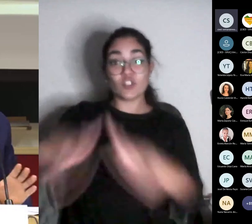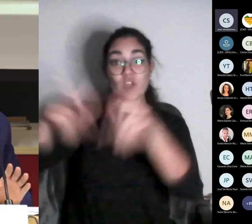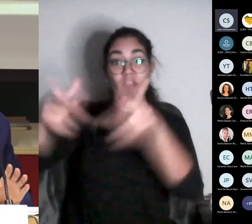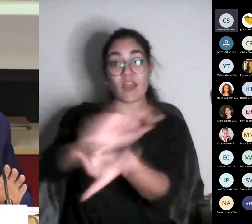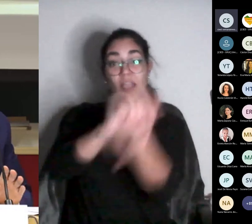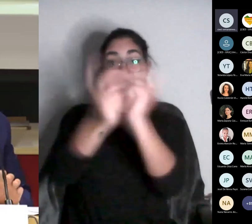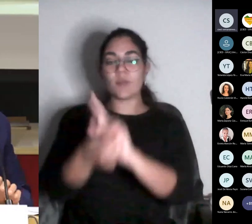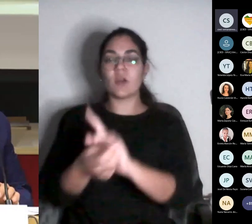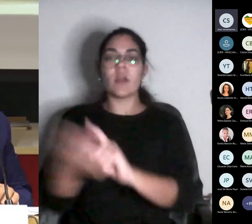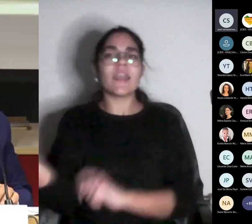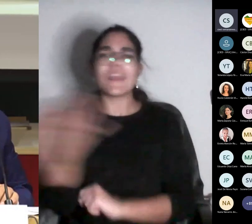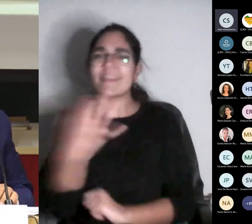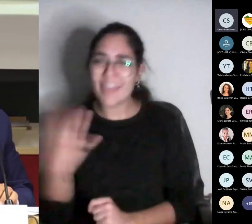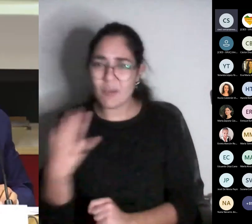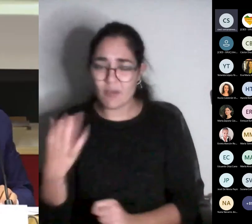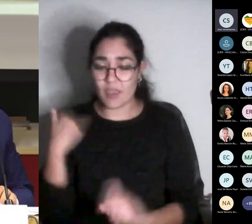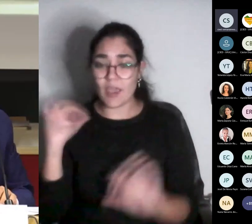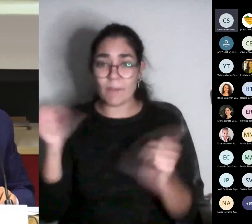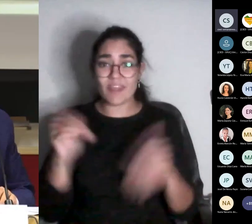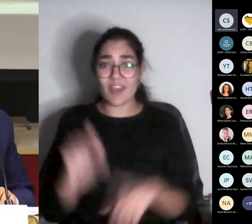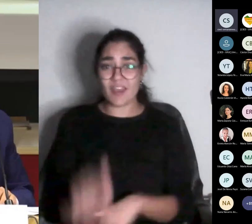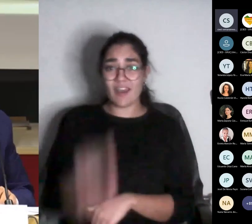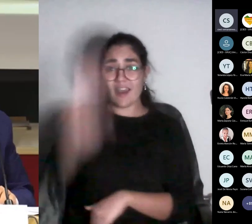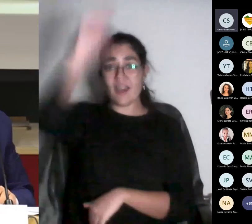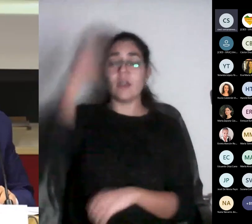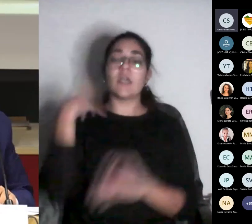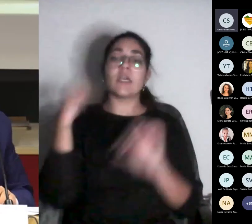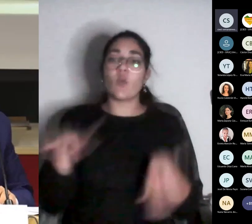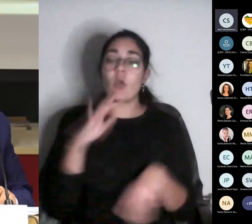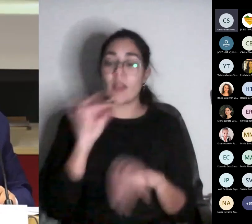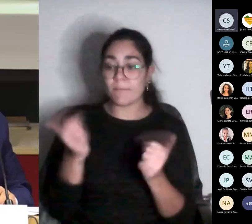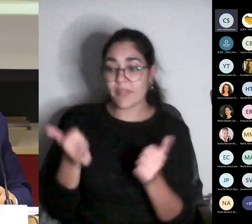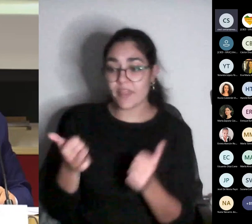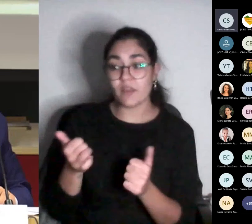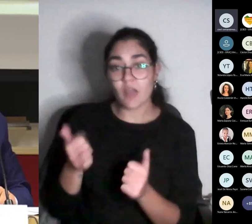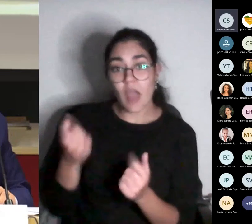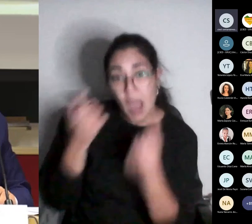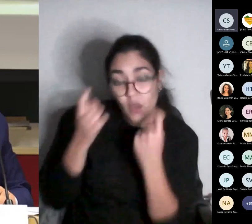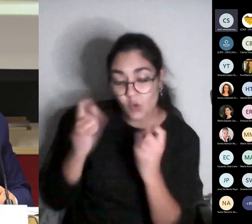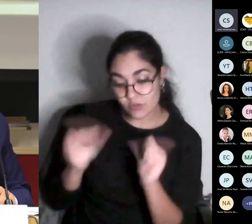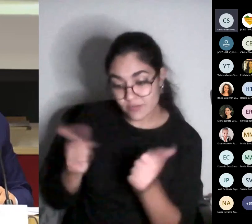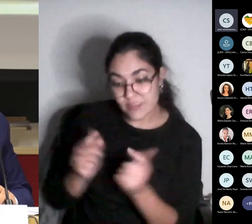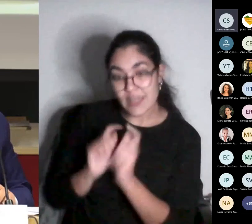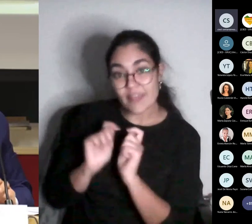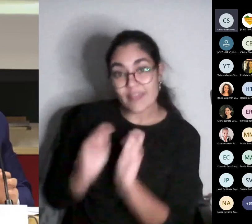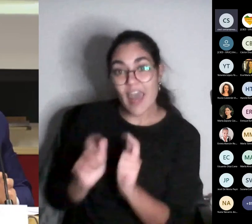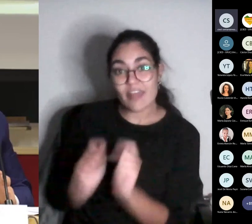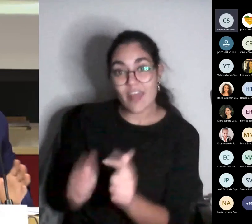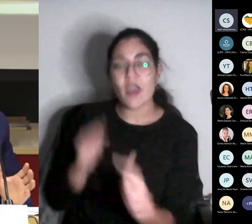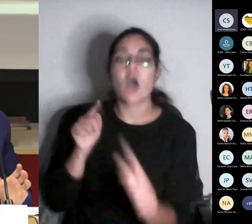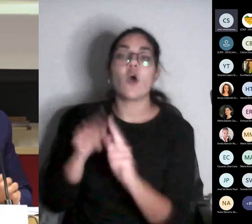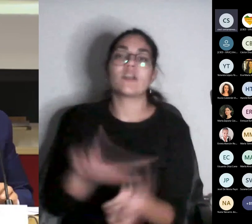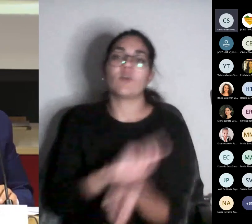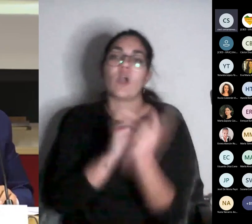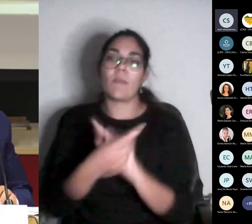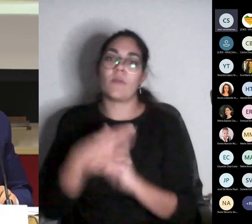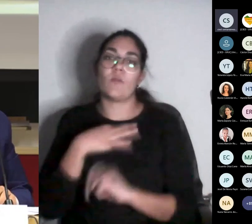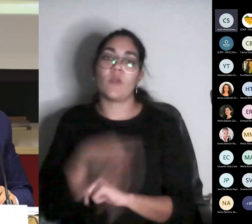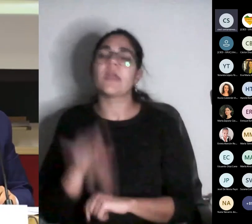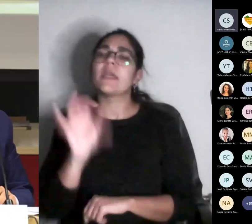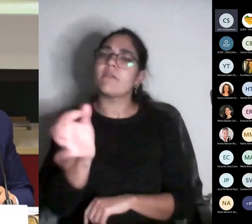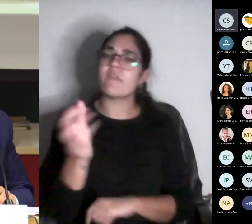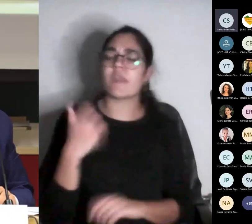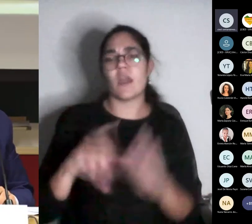no ocurrirá. Y que, por supuesto, que los legisladores tienen su responsabilidad y el conjunto